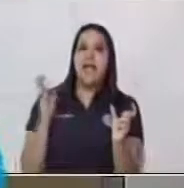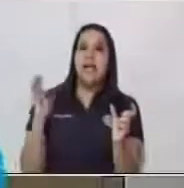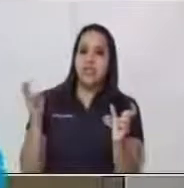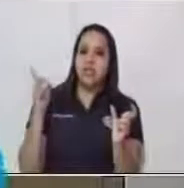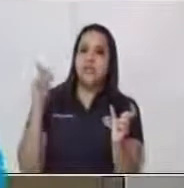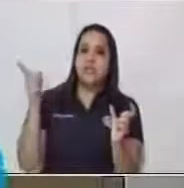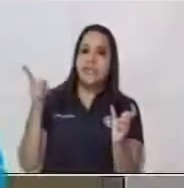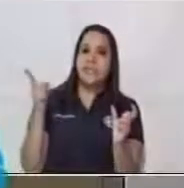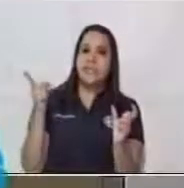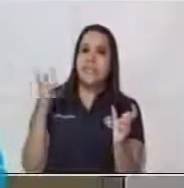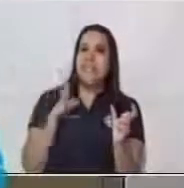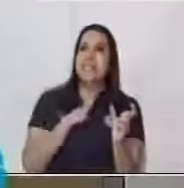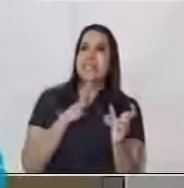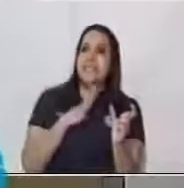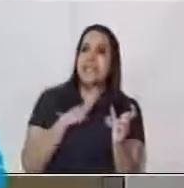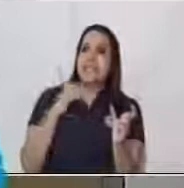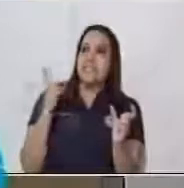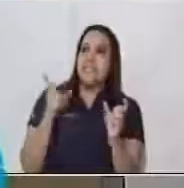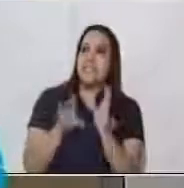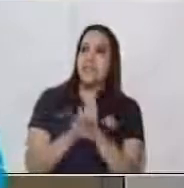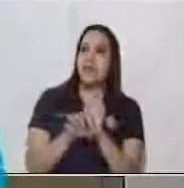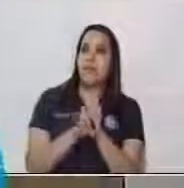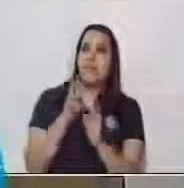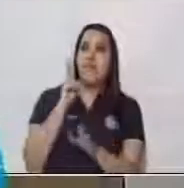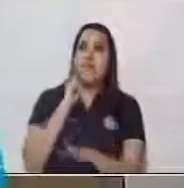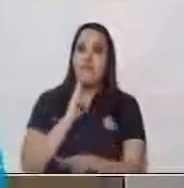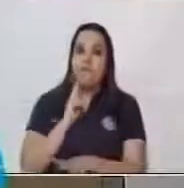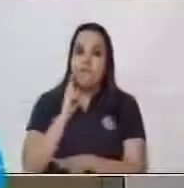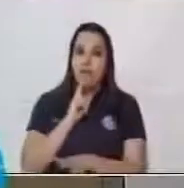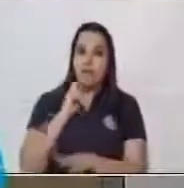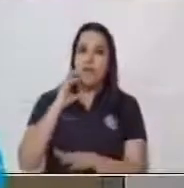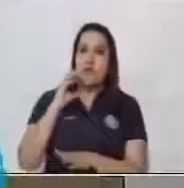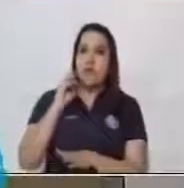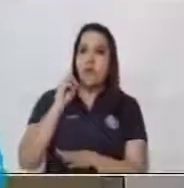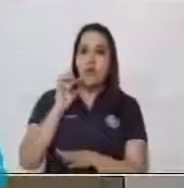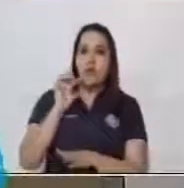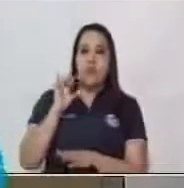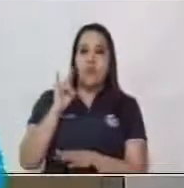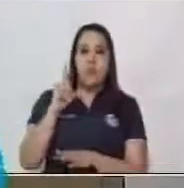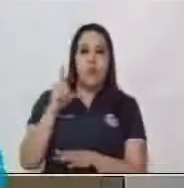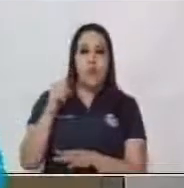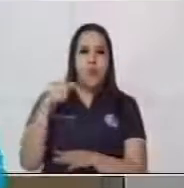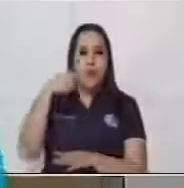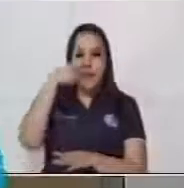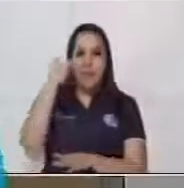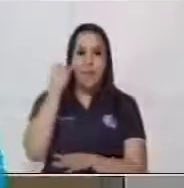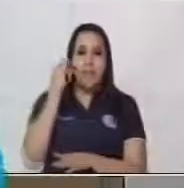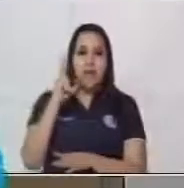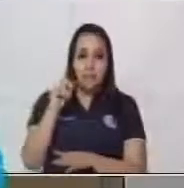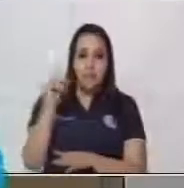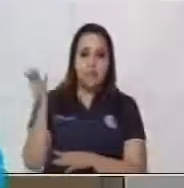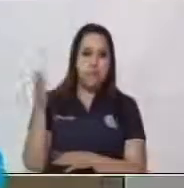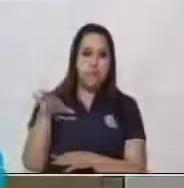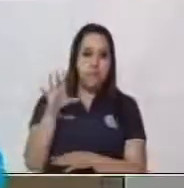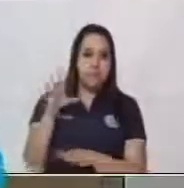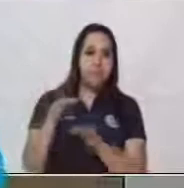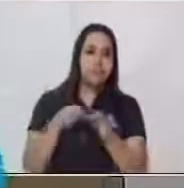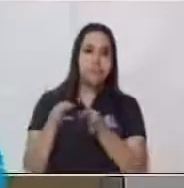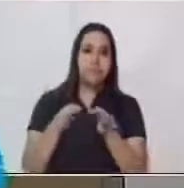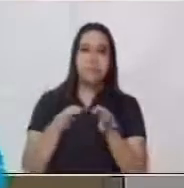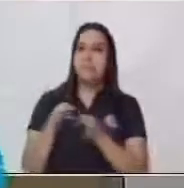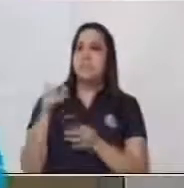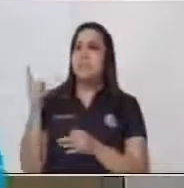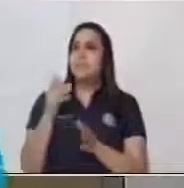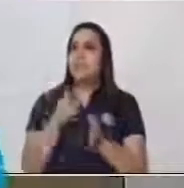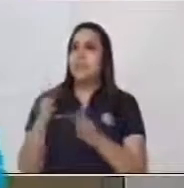predicado nominal. Es decir, que van a tener un verbo copulativo, que en un momento vamos a repasar, y una palabra